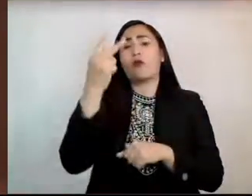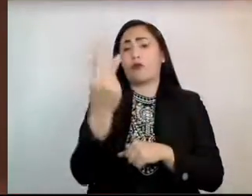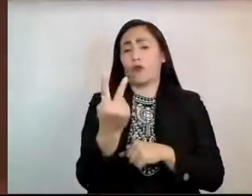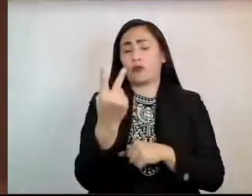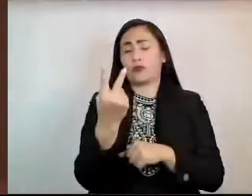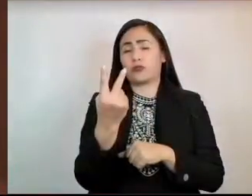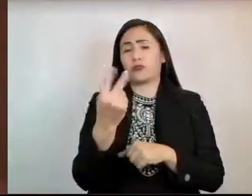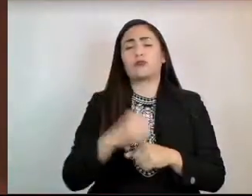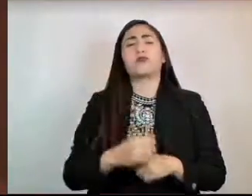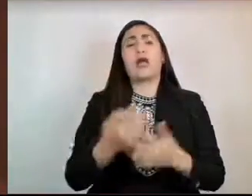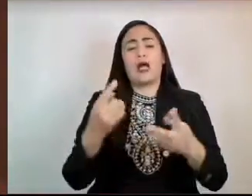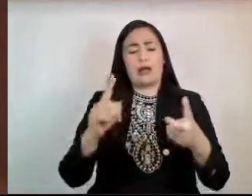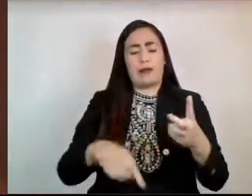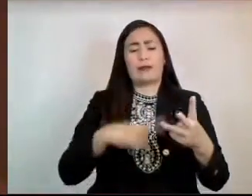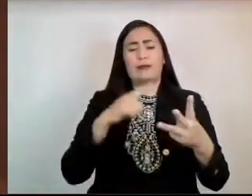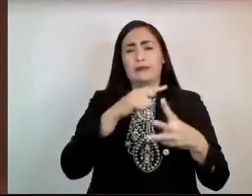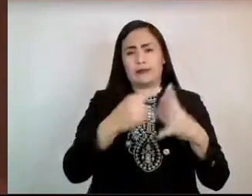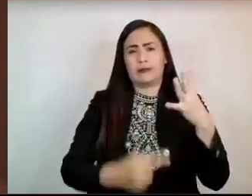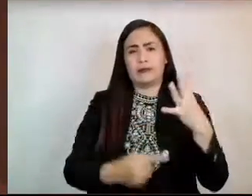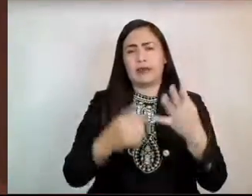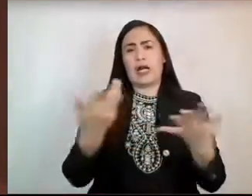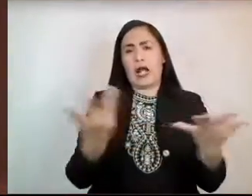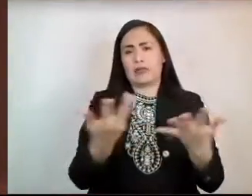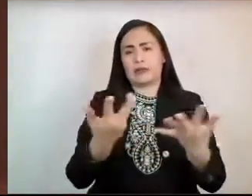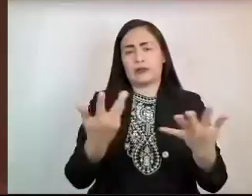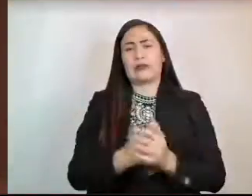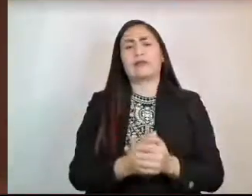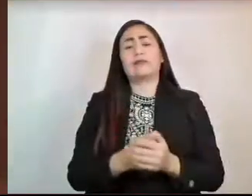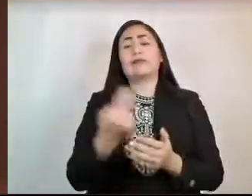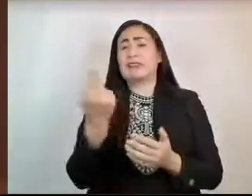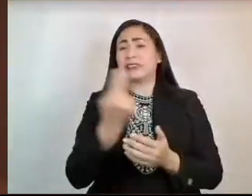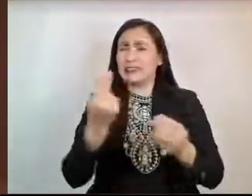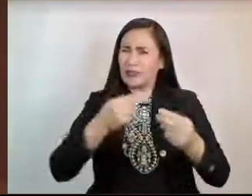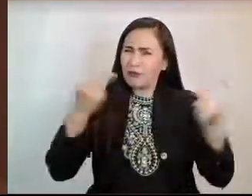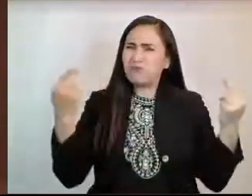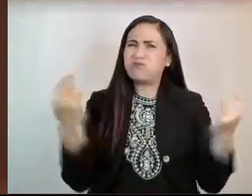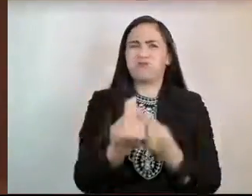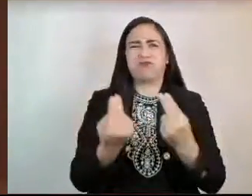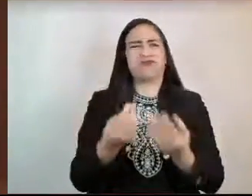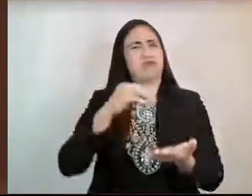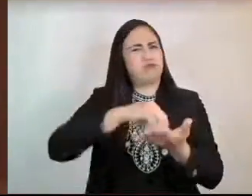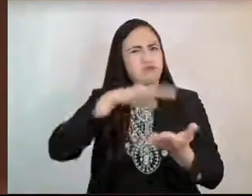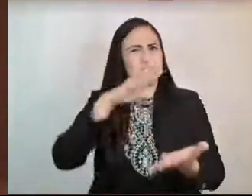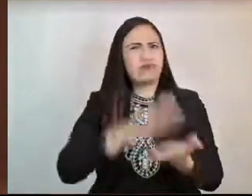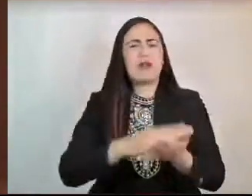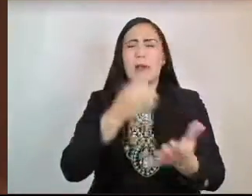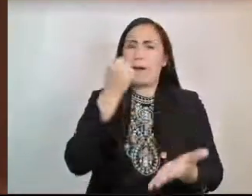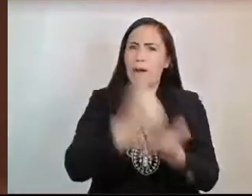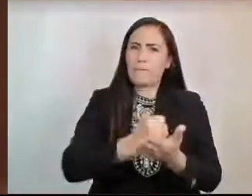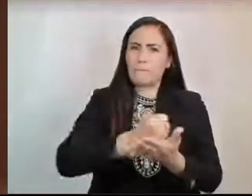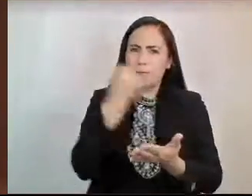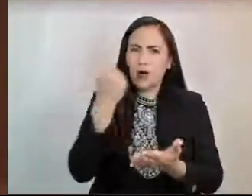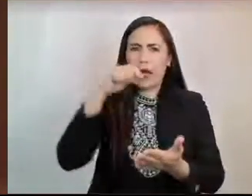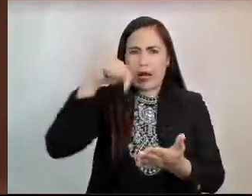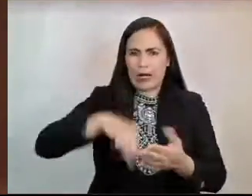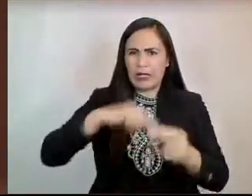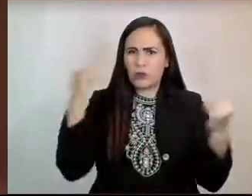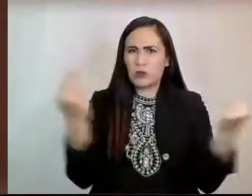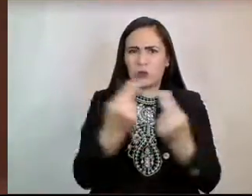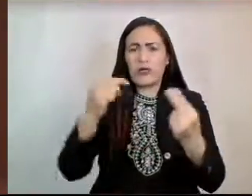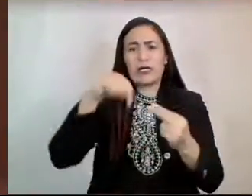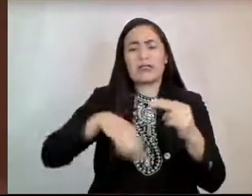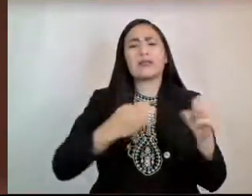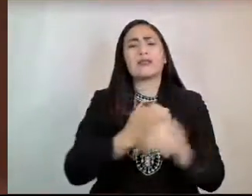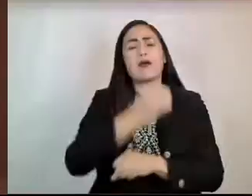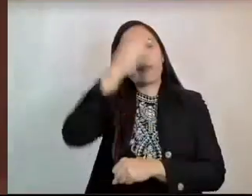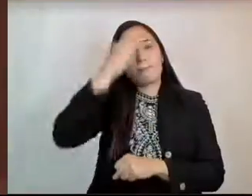las acciones, necesita de su implementación de forma prioritaria y urgente. En el Estado de México